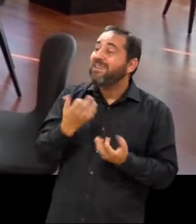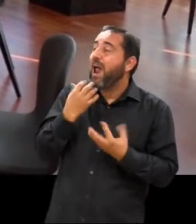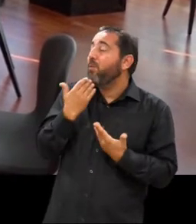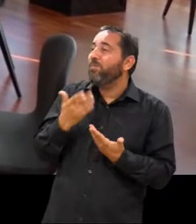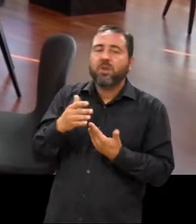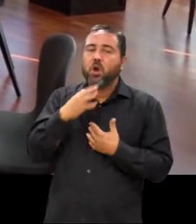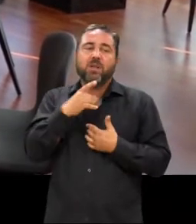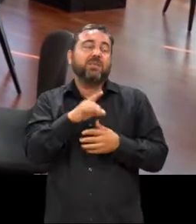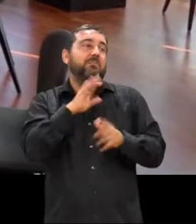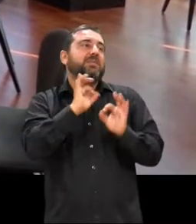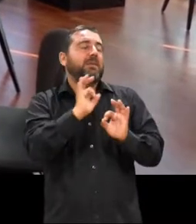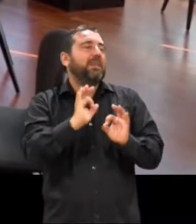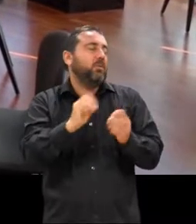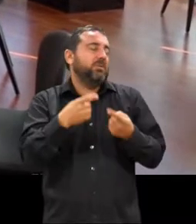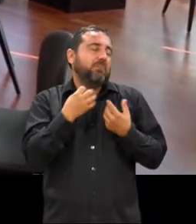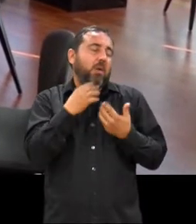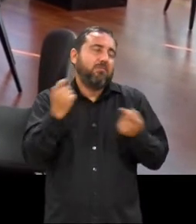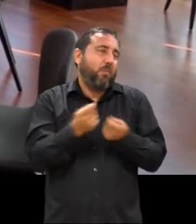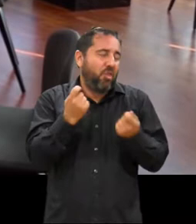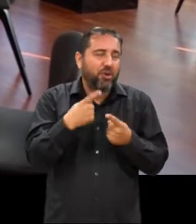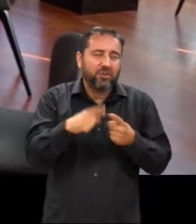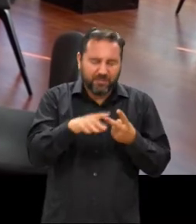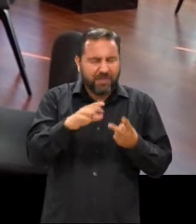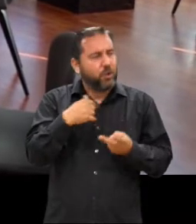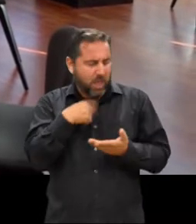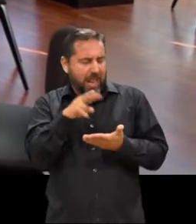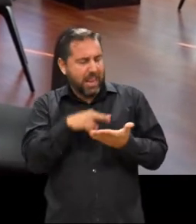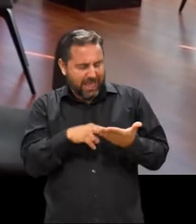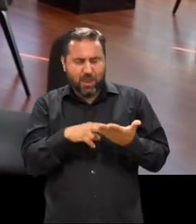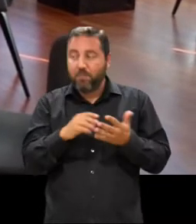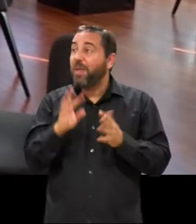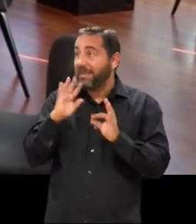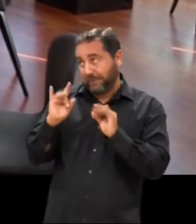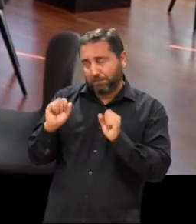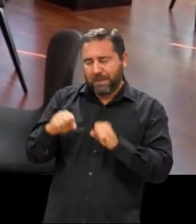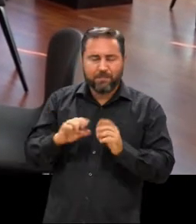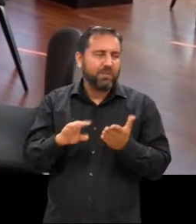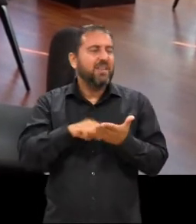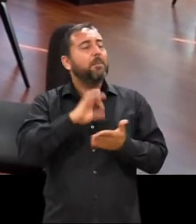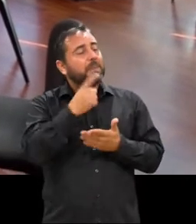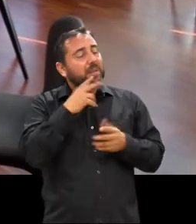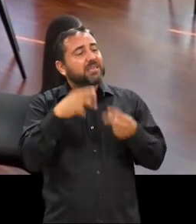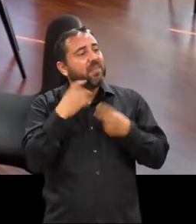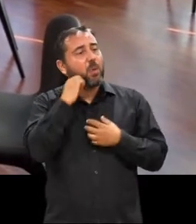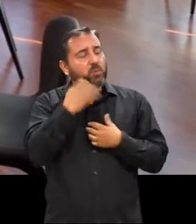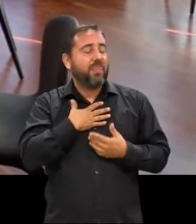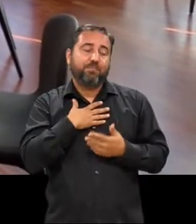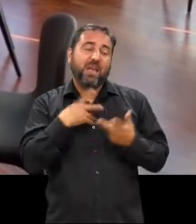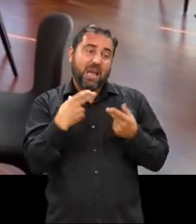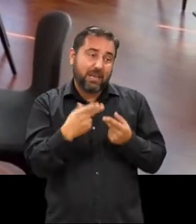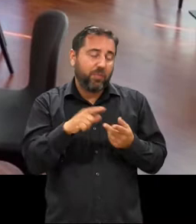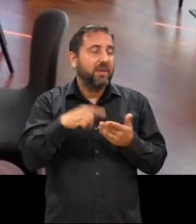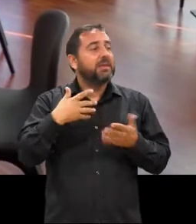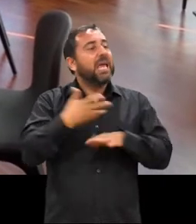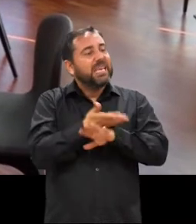entonces, a lo mejor? No, eso es para eventos y promociones. Vale. Se la leo, ¿de acuerdo? Muy bien. De primero tenemos ensaladilla rusa de